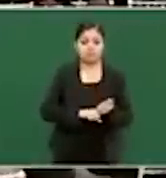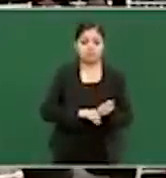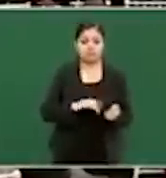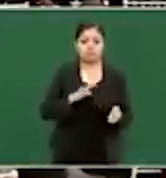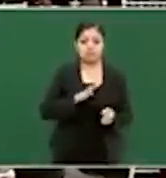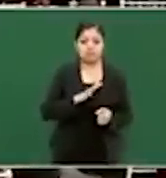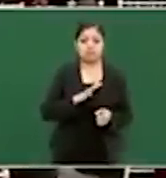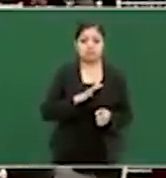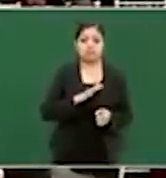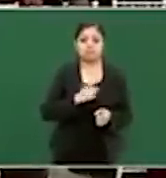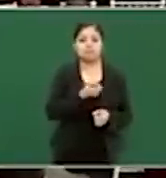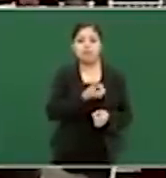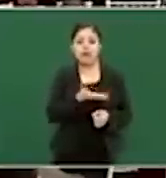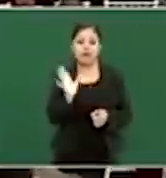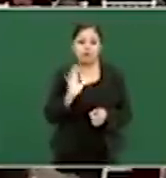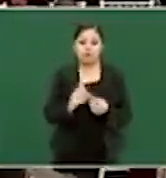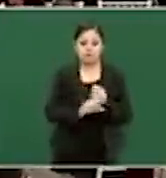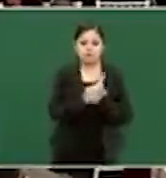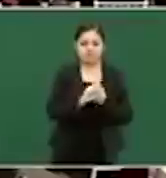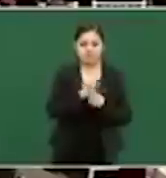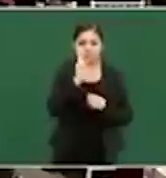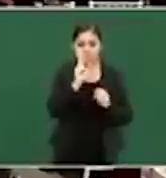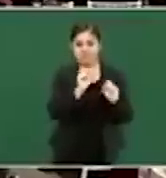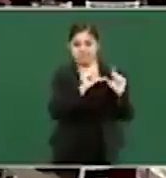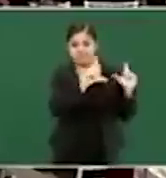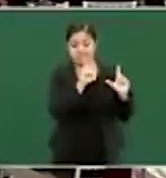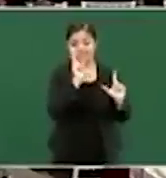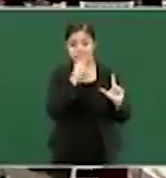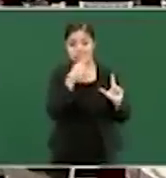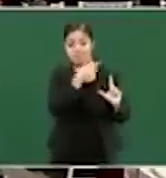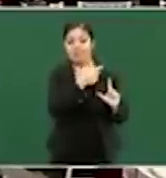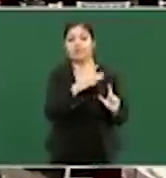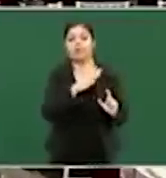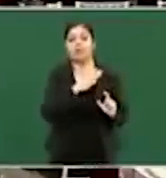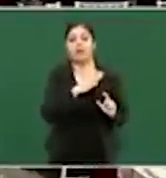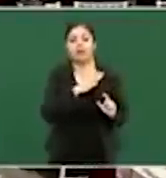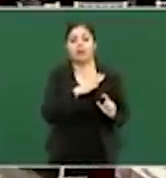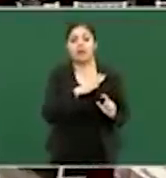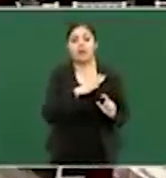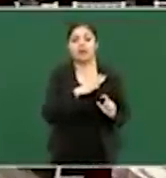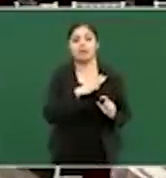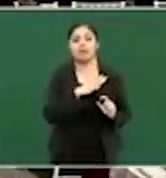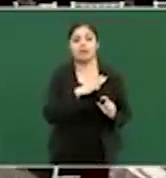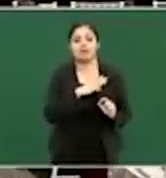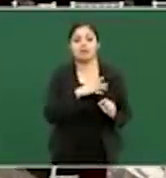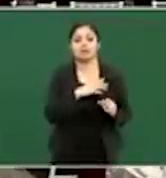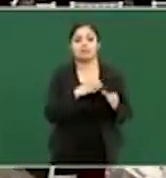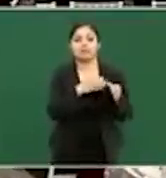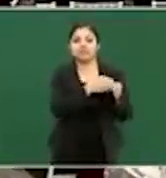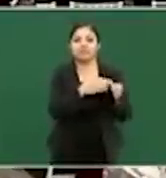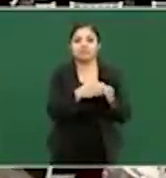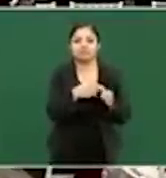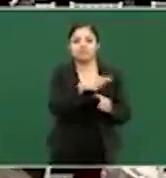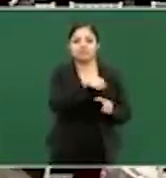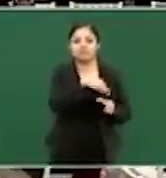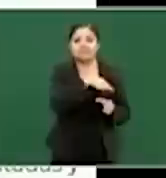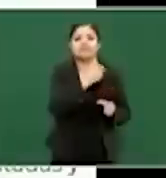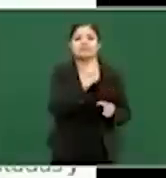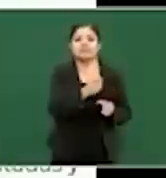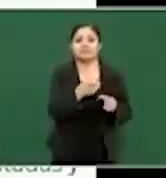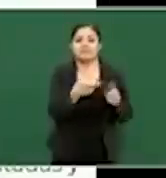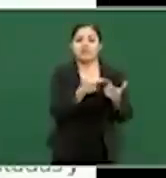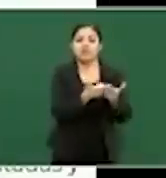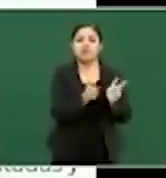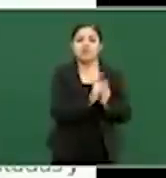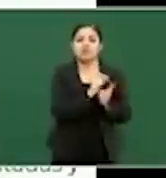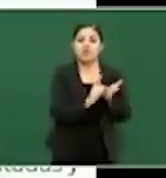primeramente, ustedes pueden observar aquí en la lámina la presencia de organizaciones delictivas, un trasiego importante